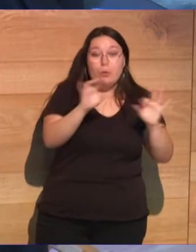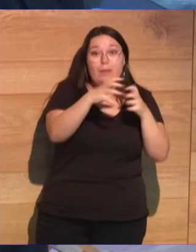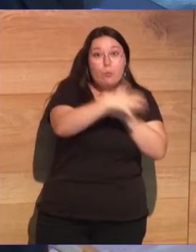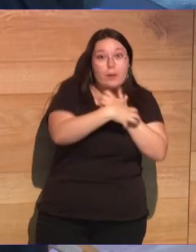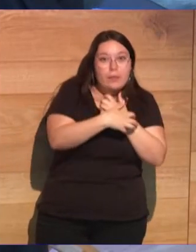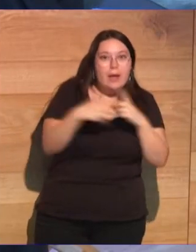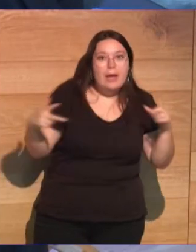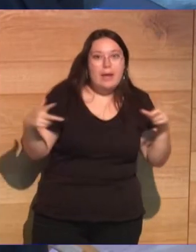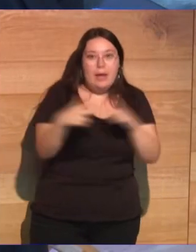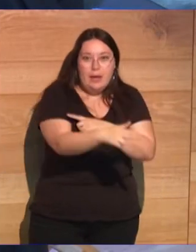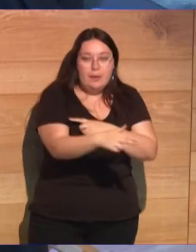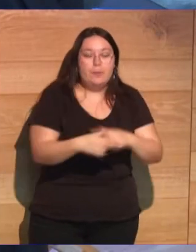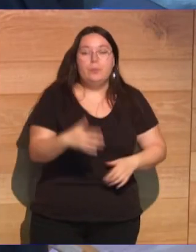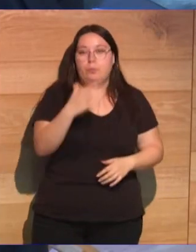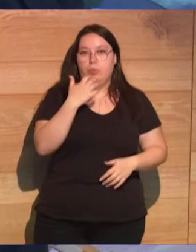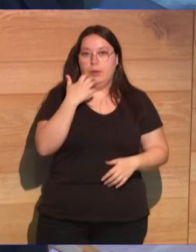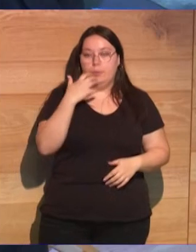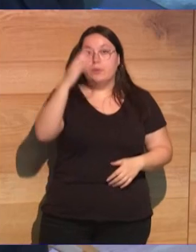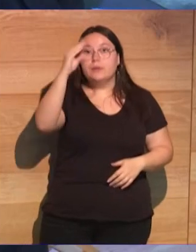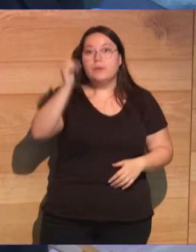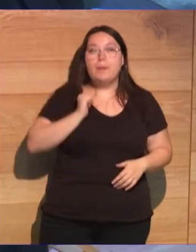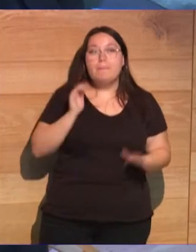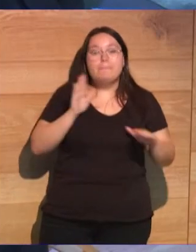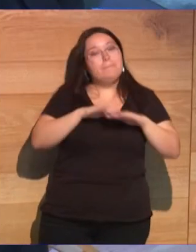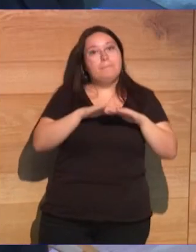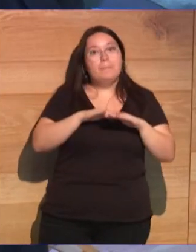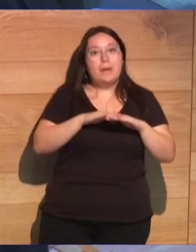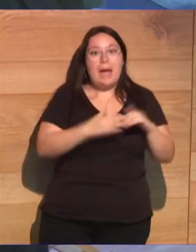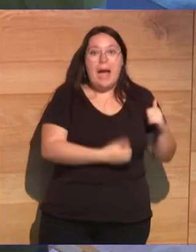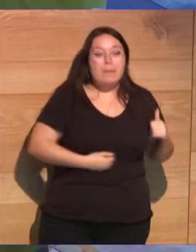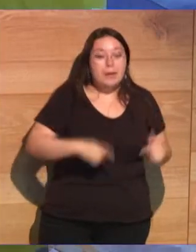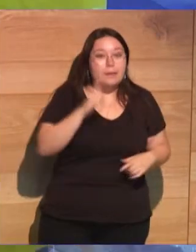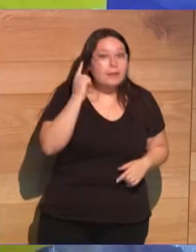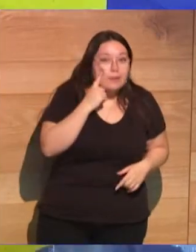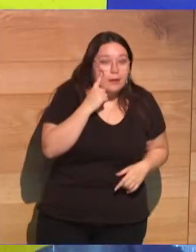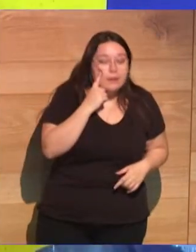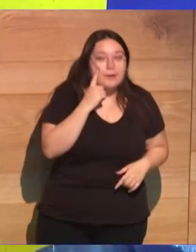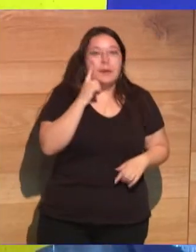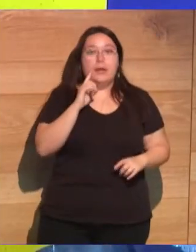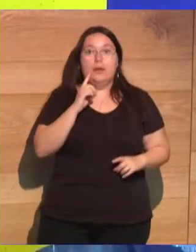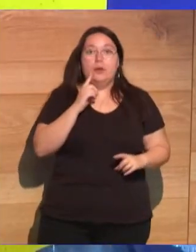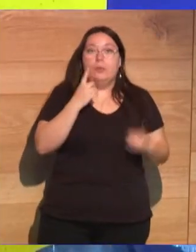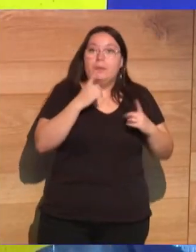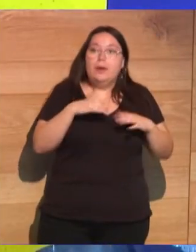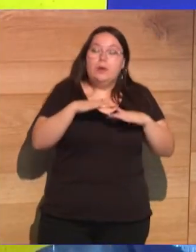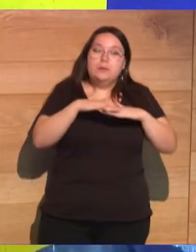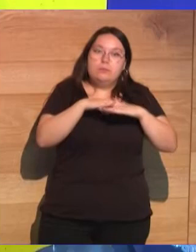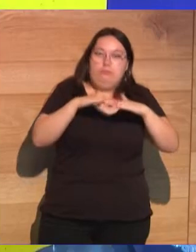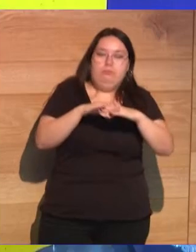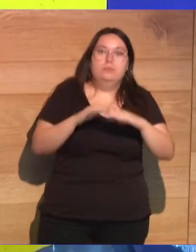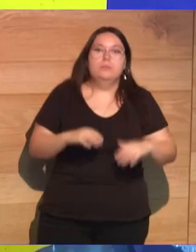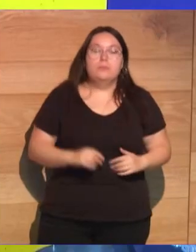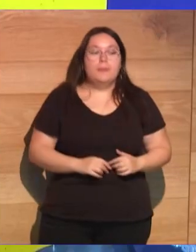pobreza. Por ejemplo, inteligencia artificial para detectar hambruna en los primeros estadios, antes de que